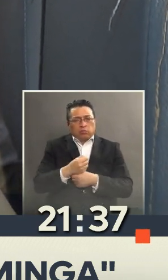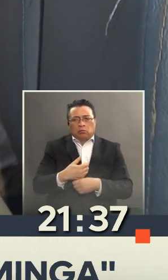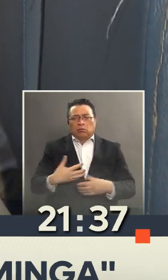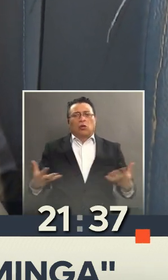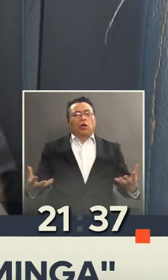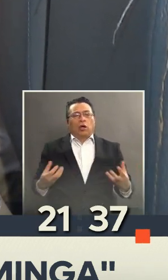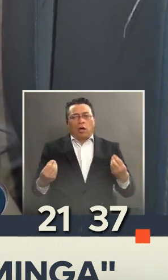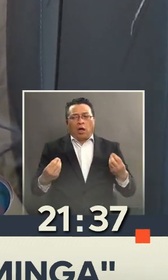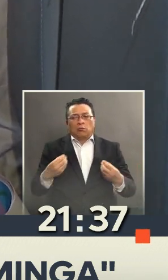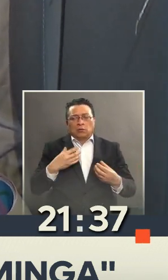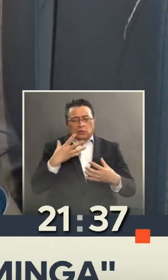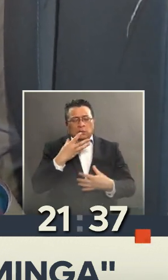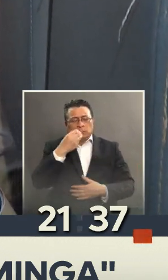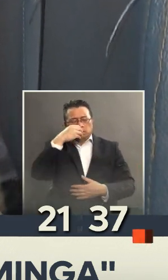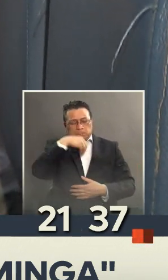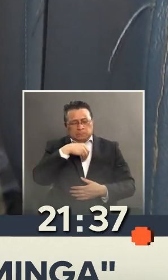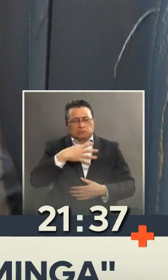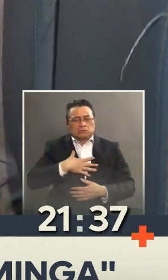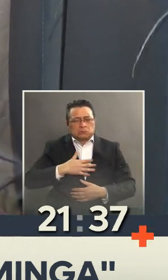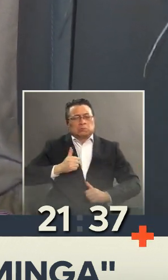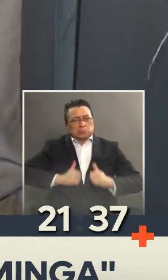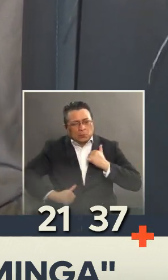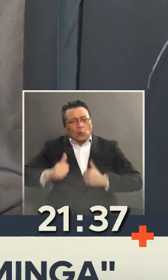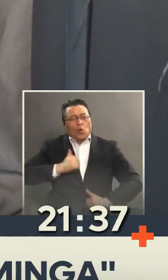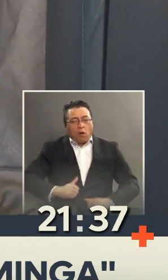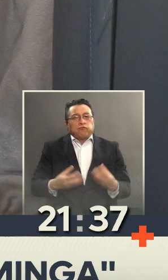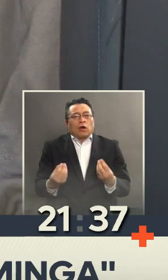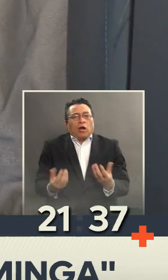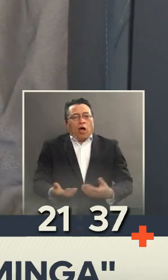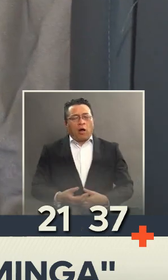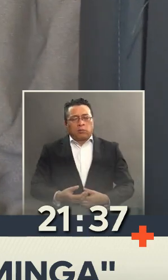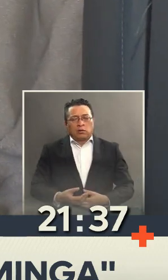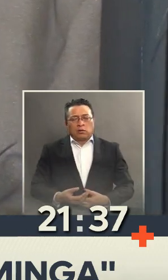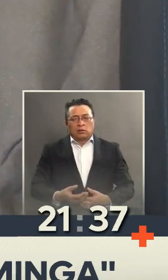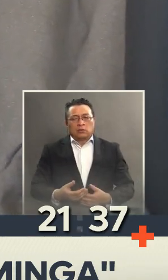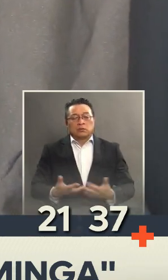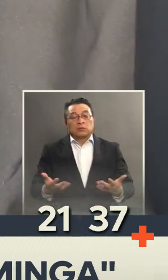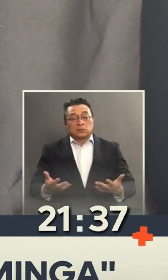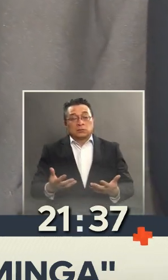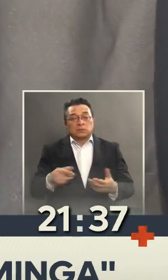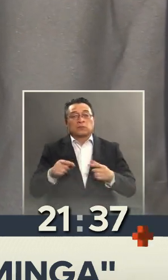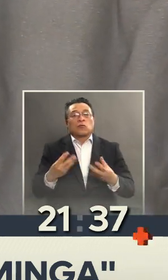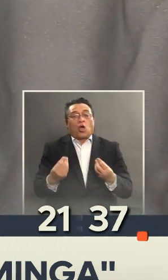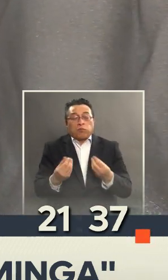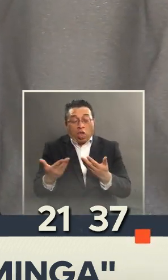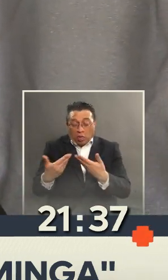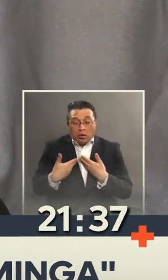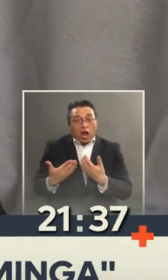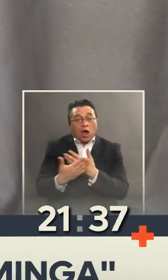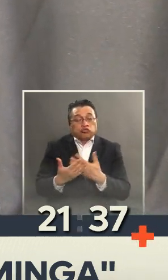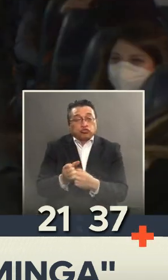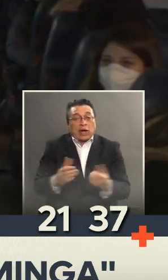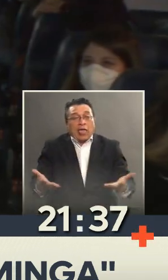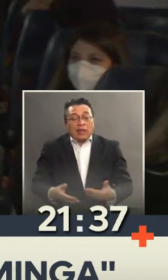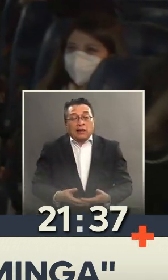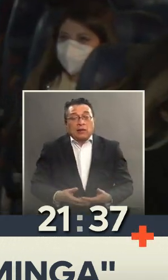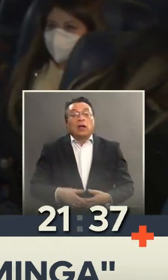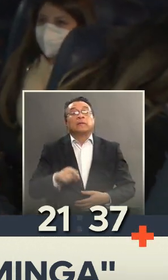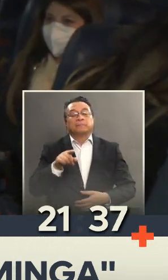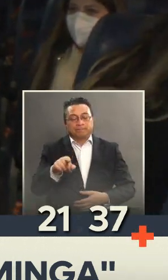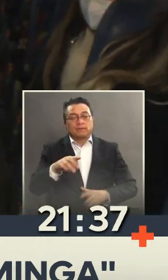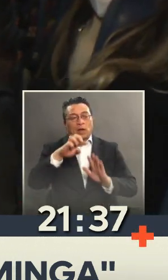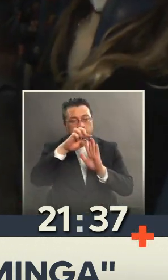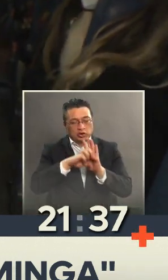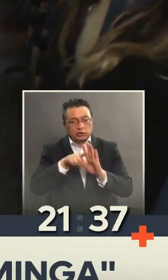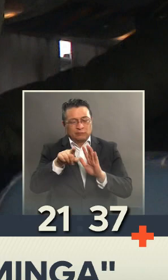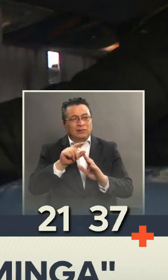grita en silencio un auxilio. Un auxilio que no te dan. Este proyecto pretende cambiar esa